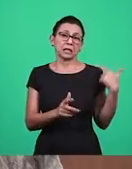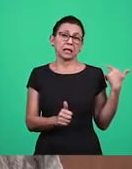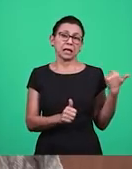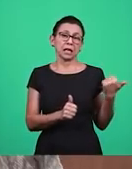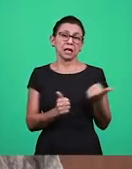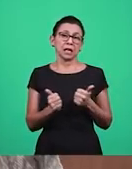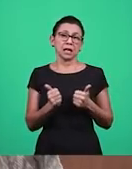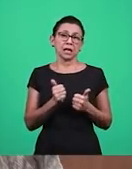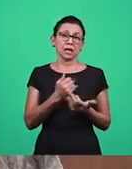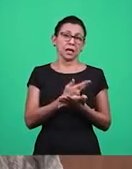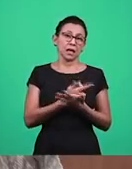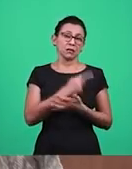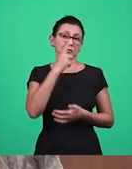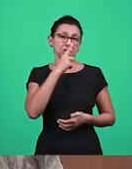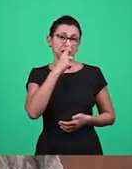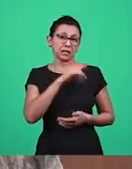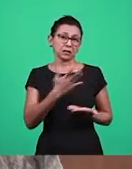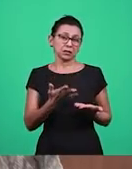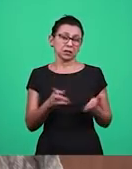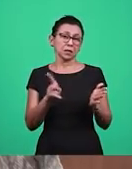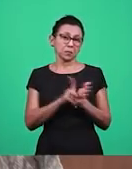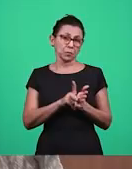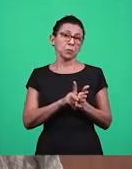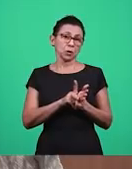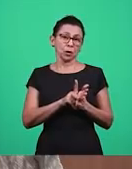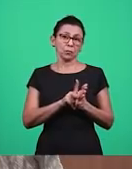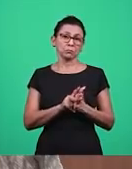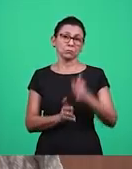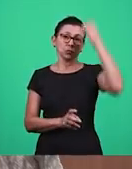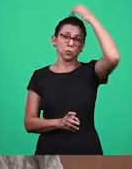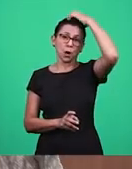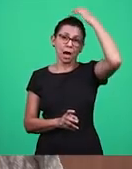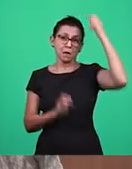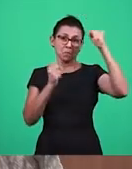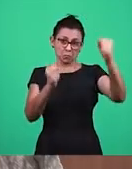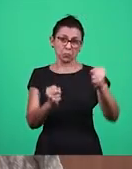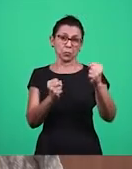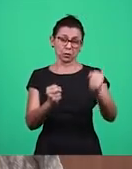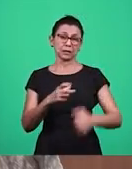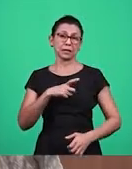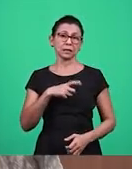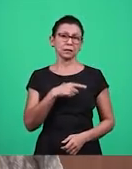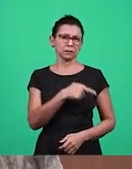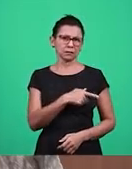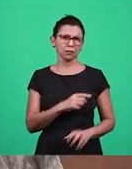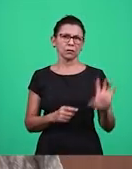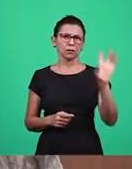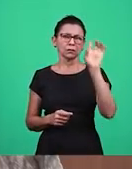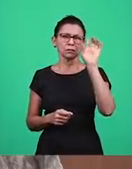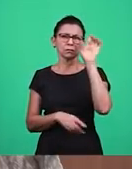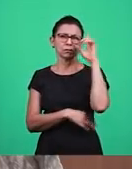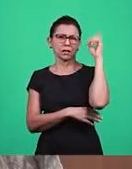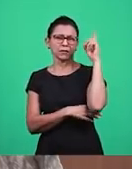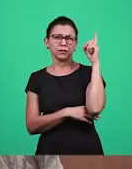esto, que era parte de los derechos reales. Pero de manera que cuando él hace algo, la conciencia de David